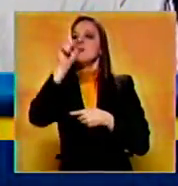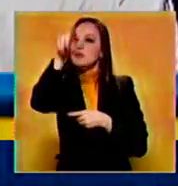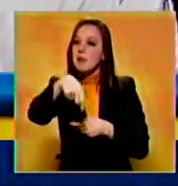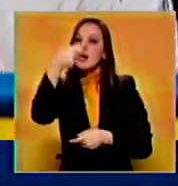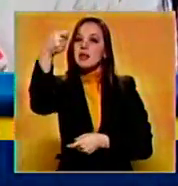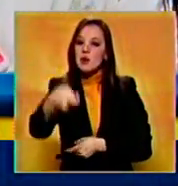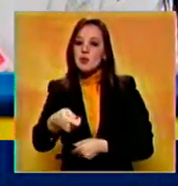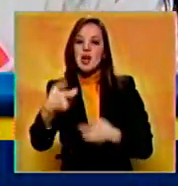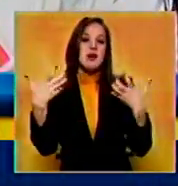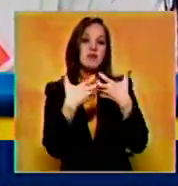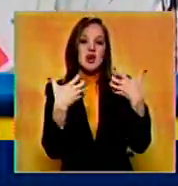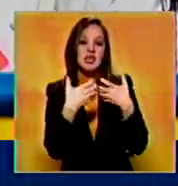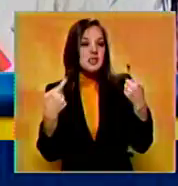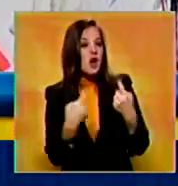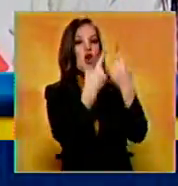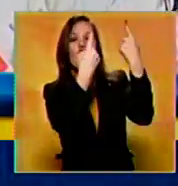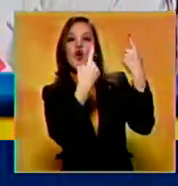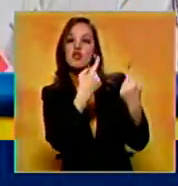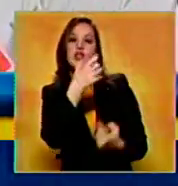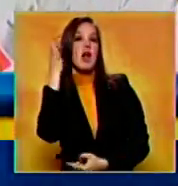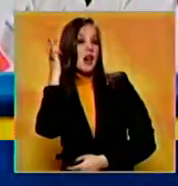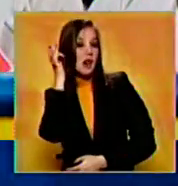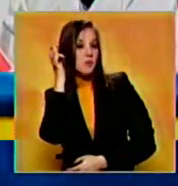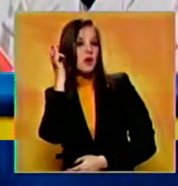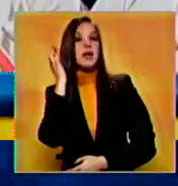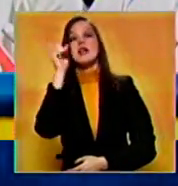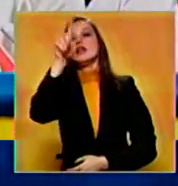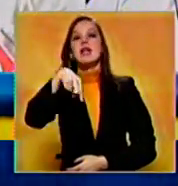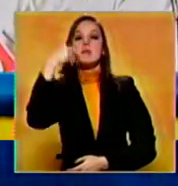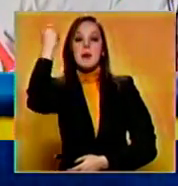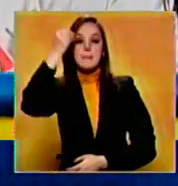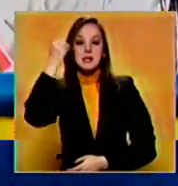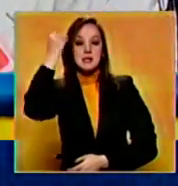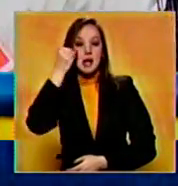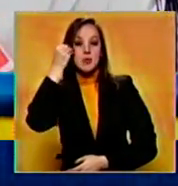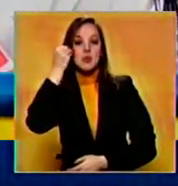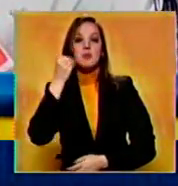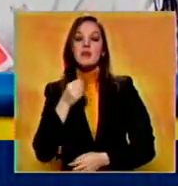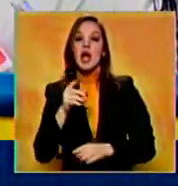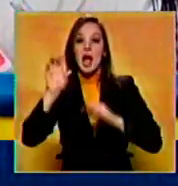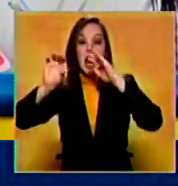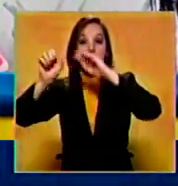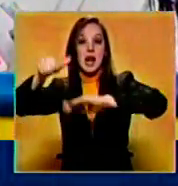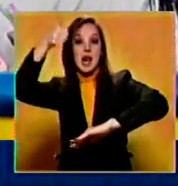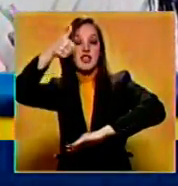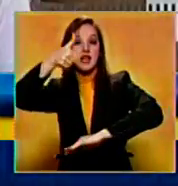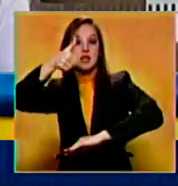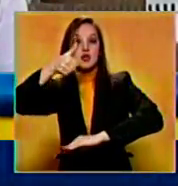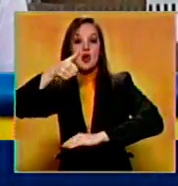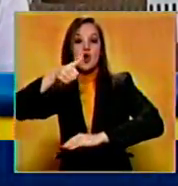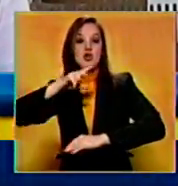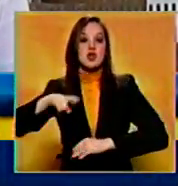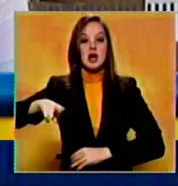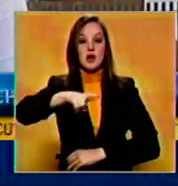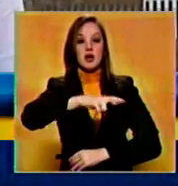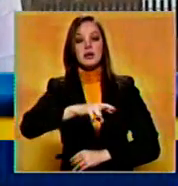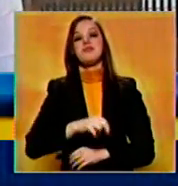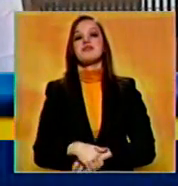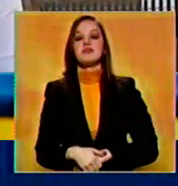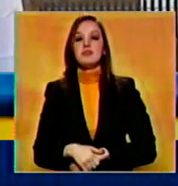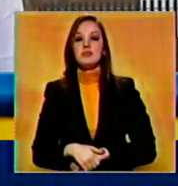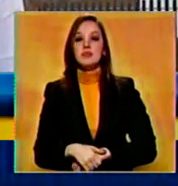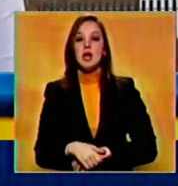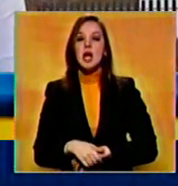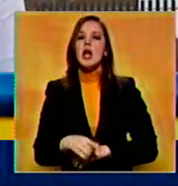mujer, perdón. Además de tenemos previsto la dirección regional. Finalmente puntualizó que